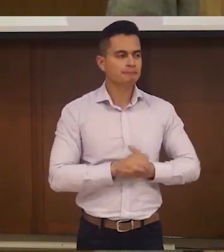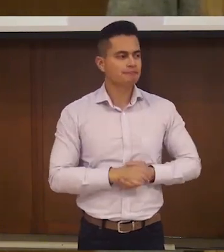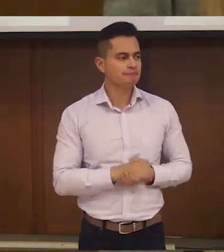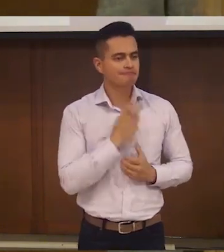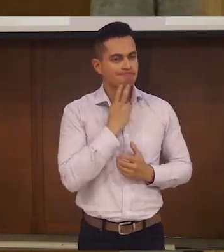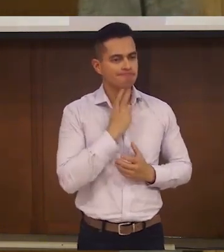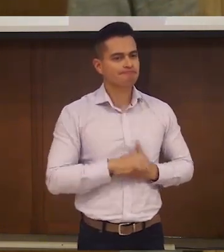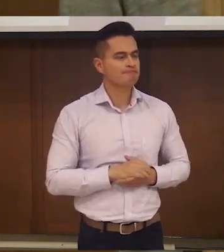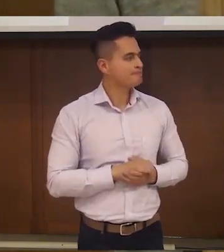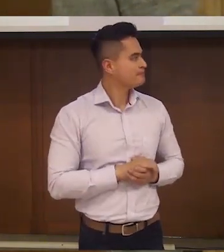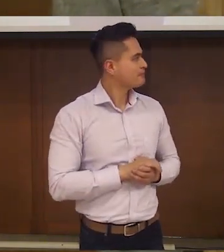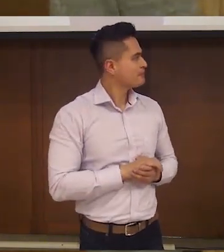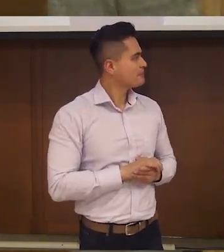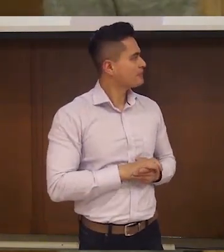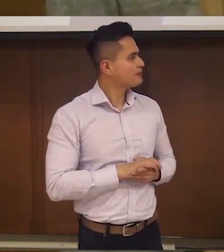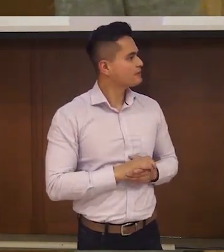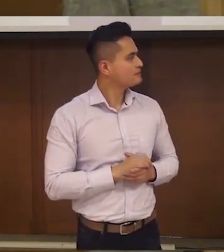Pucha.